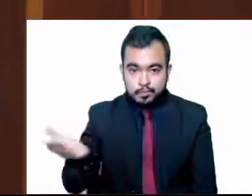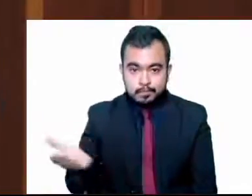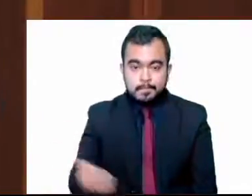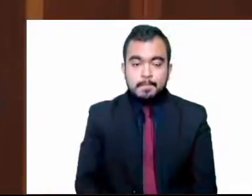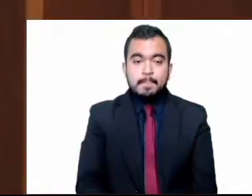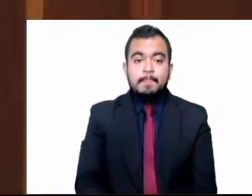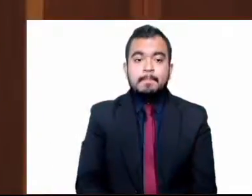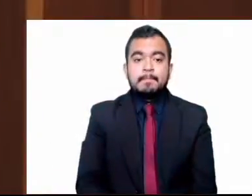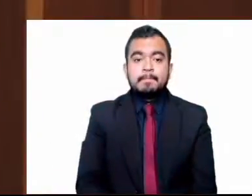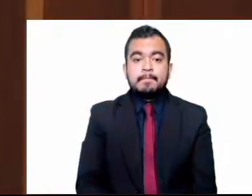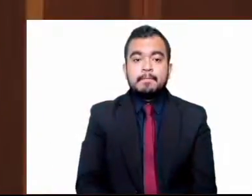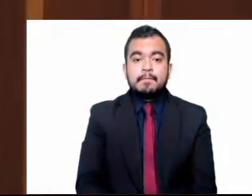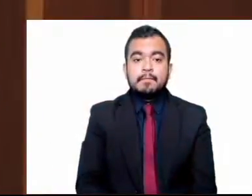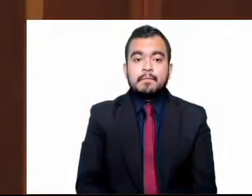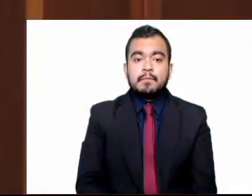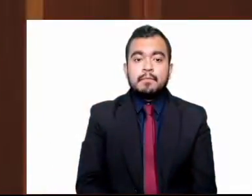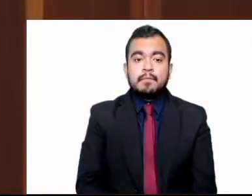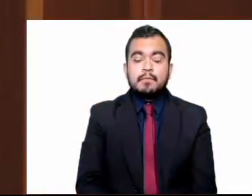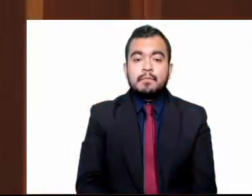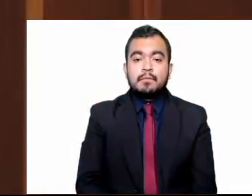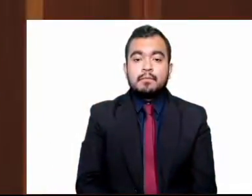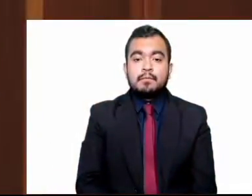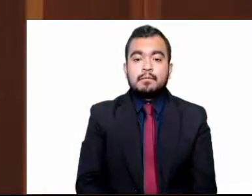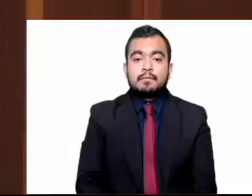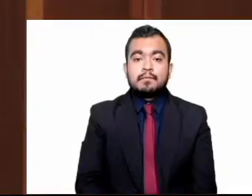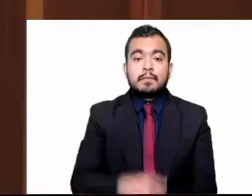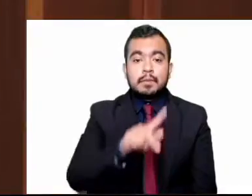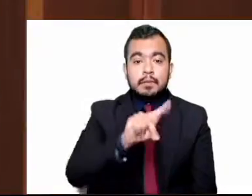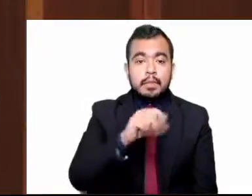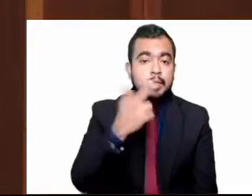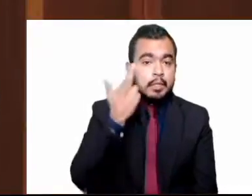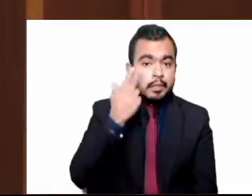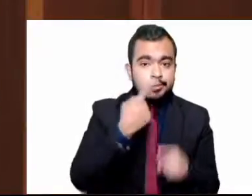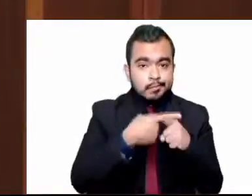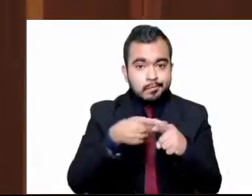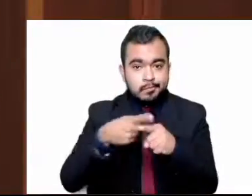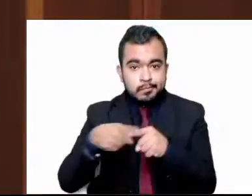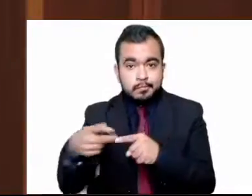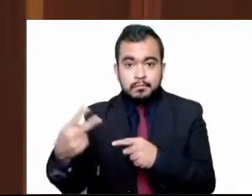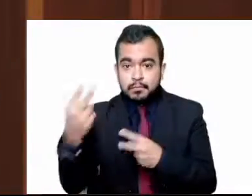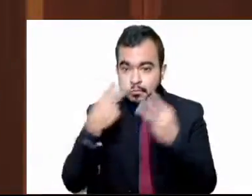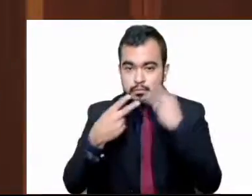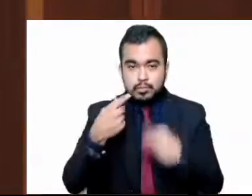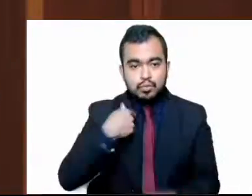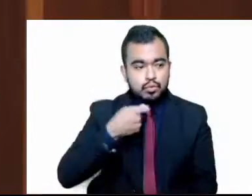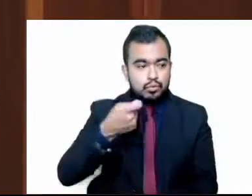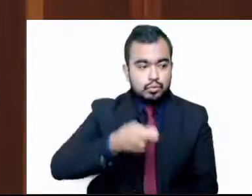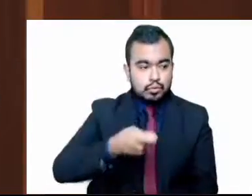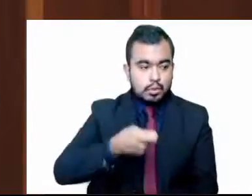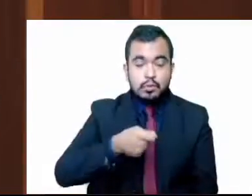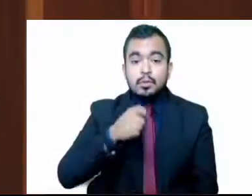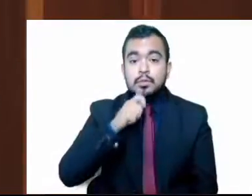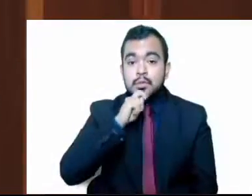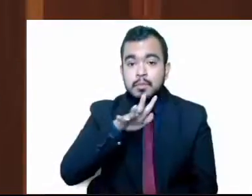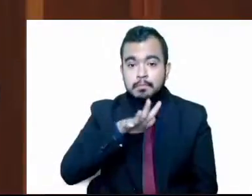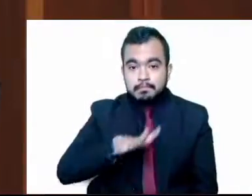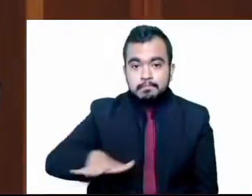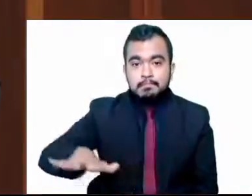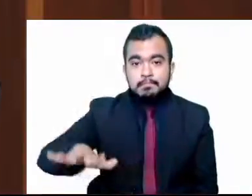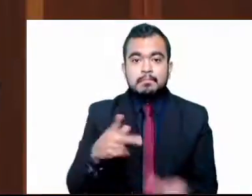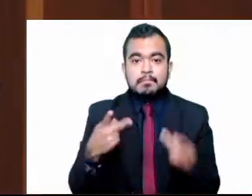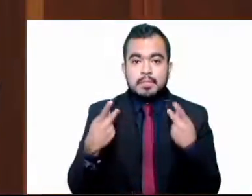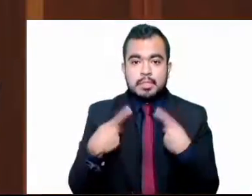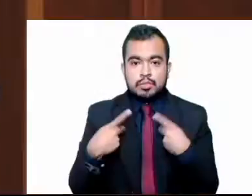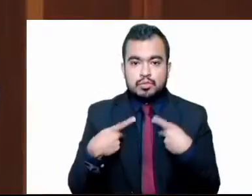A las y los representantes de los medios de comunicación que nos acompañan, los saludo, y al público en general que nos ve